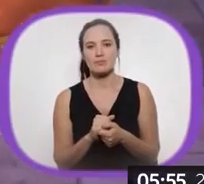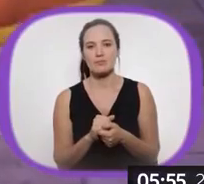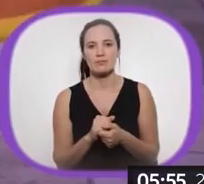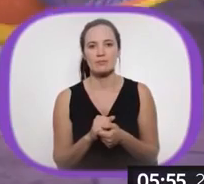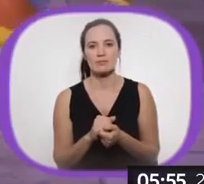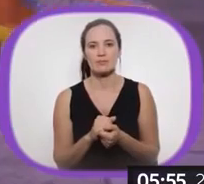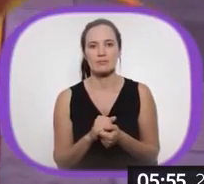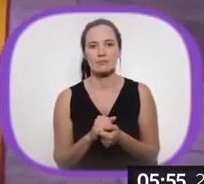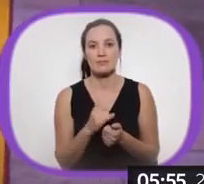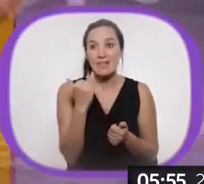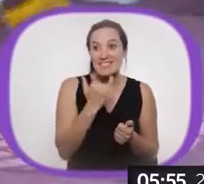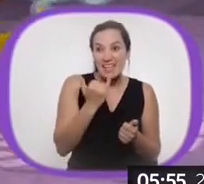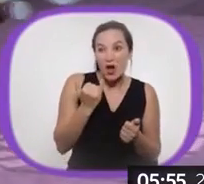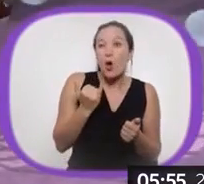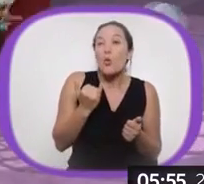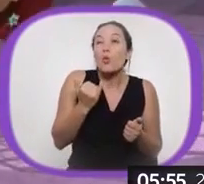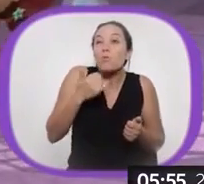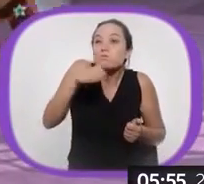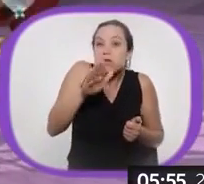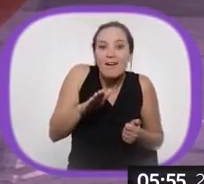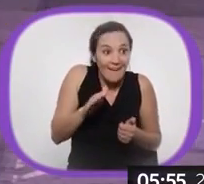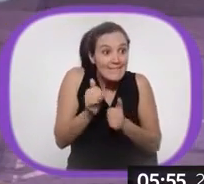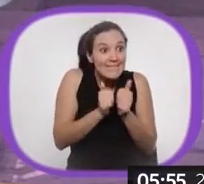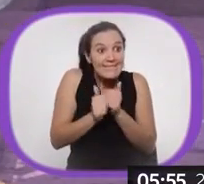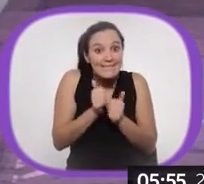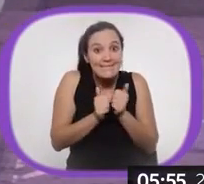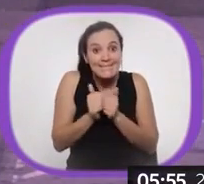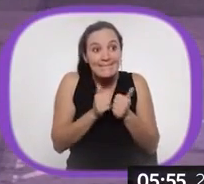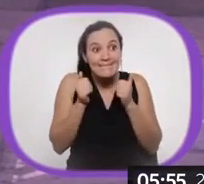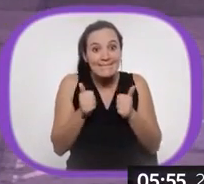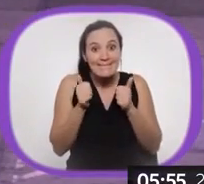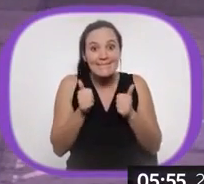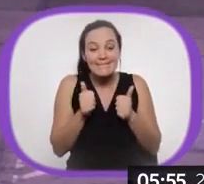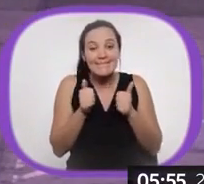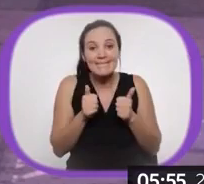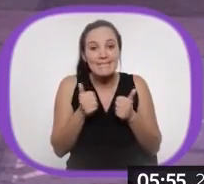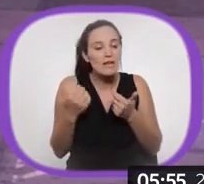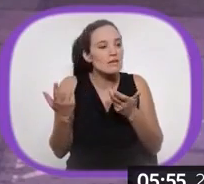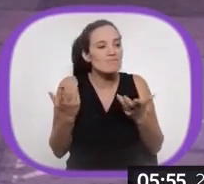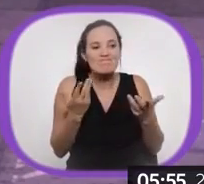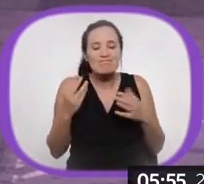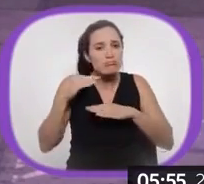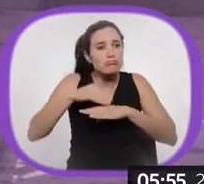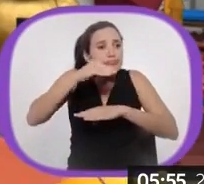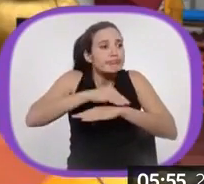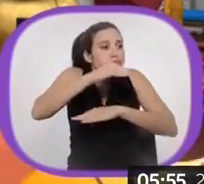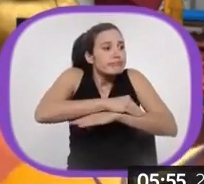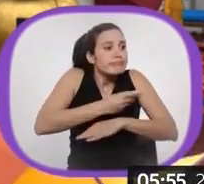¡Ahí va otra más! ¡Sí! ¡Está funcionando! Pero aún no encontramos al señor